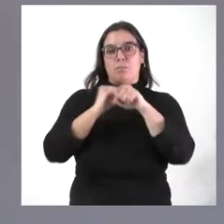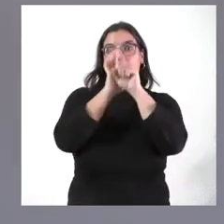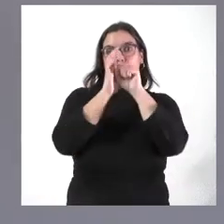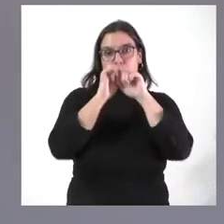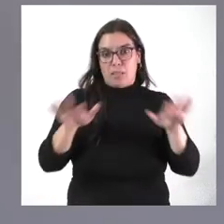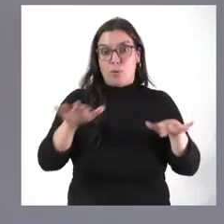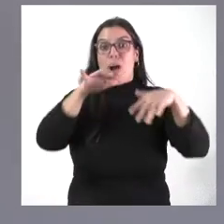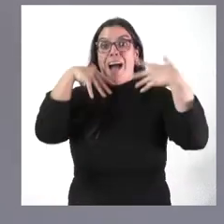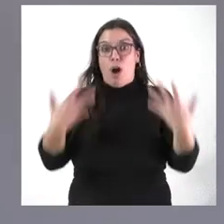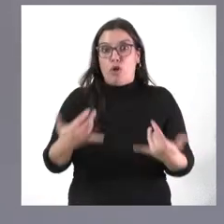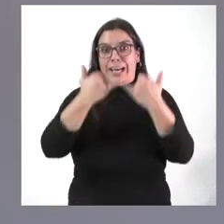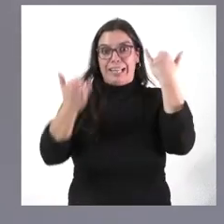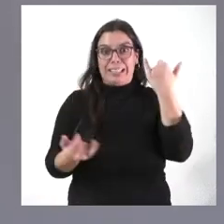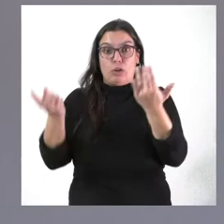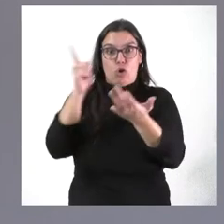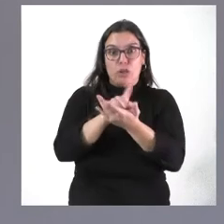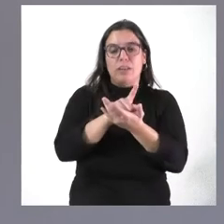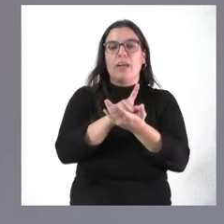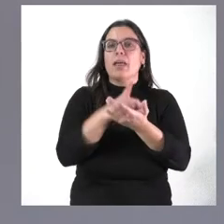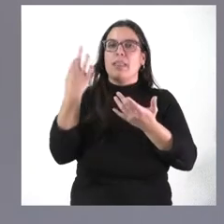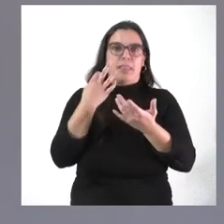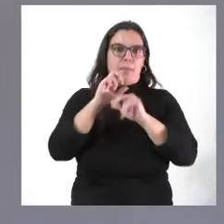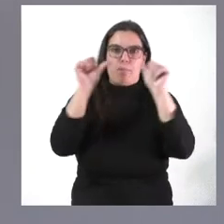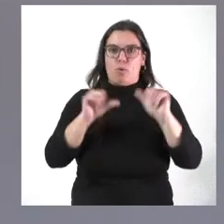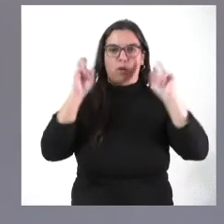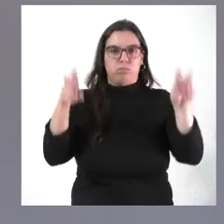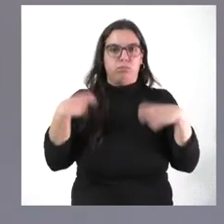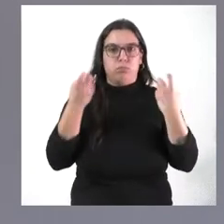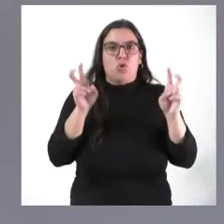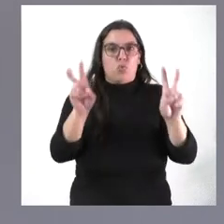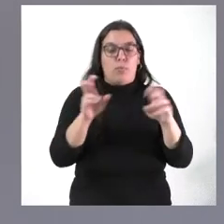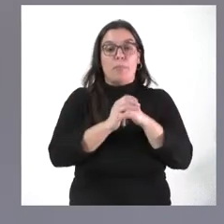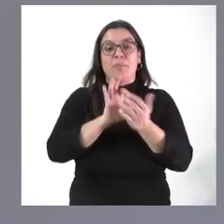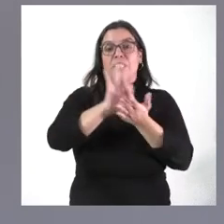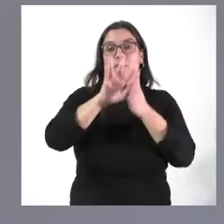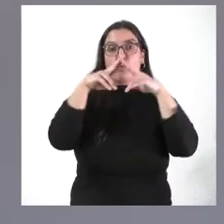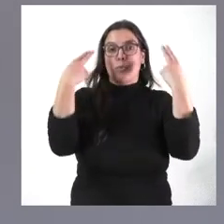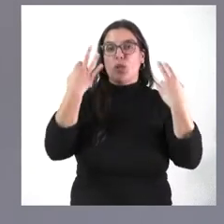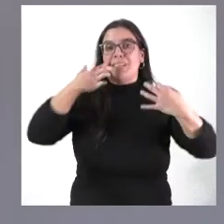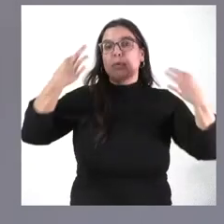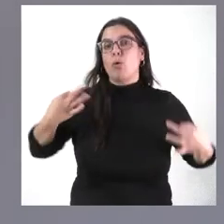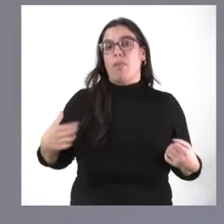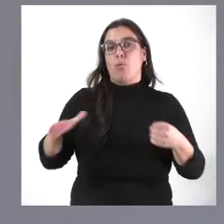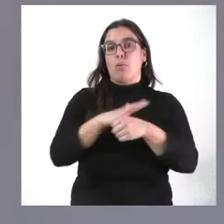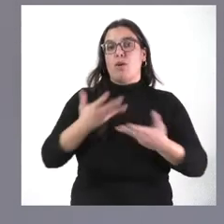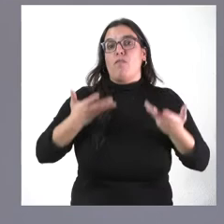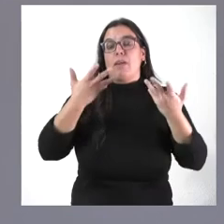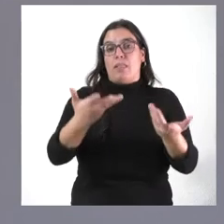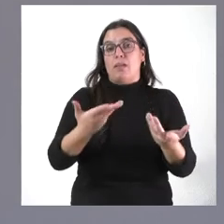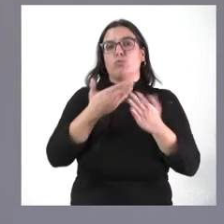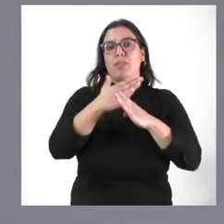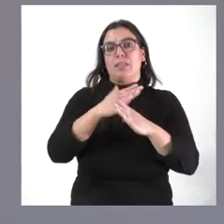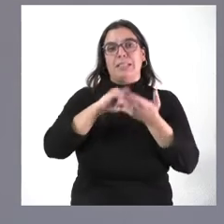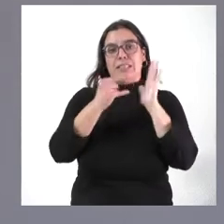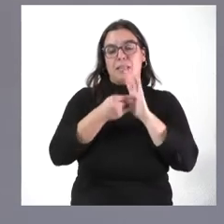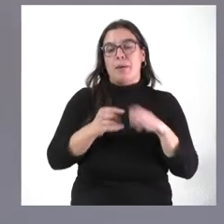la crisis que estamos viviendo actualmente Es evidente que se dedica un nuevo modelo de fianza autonómica los servicios públicos tienen que ser garantizados suficientemente por parte del sistema